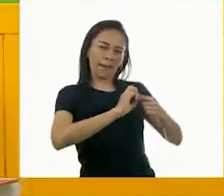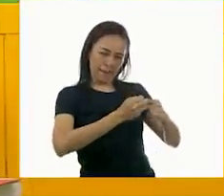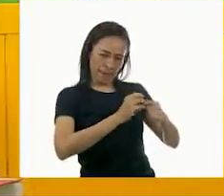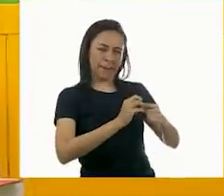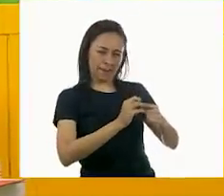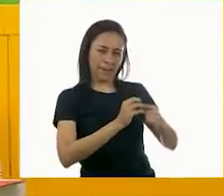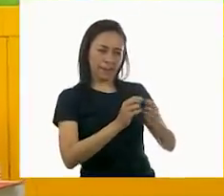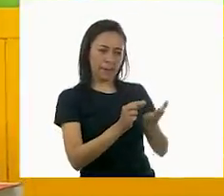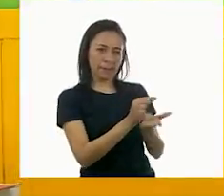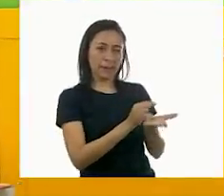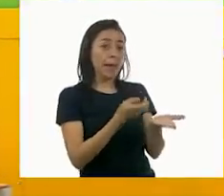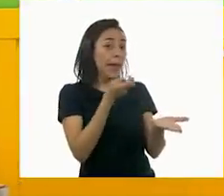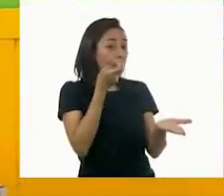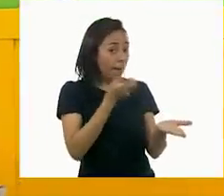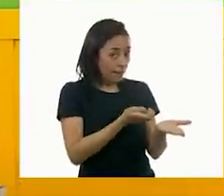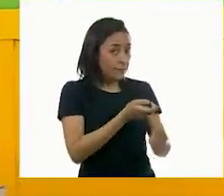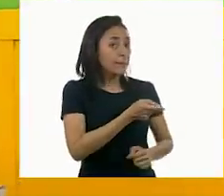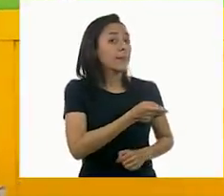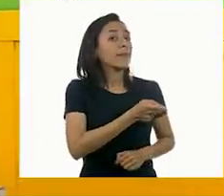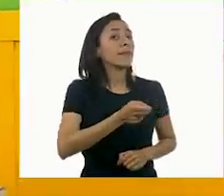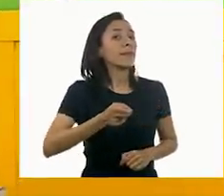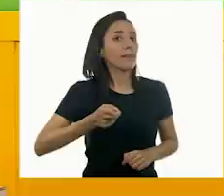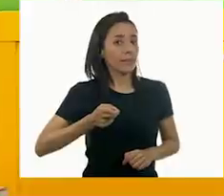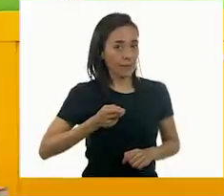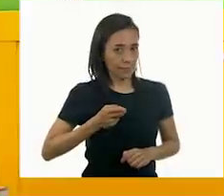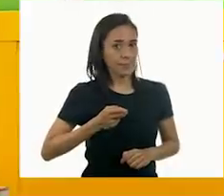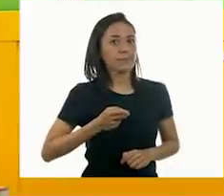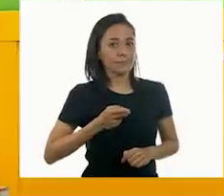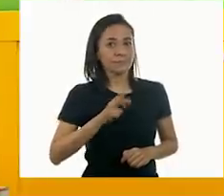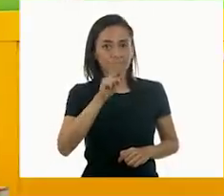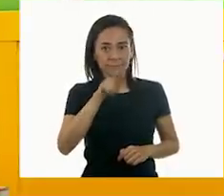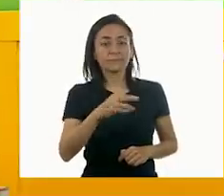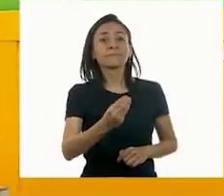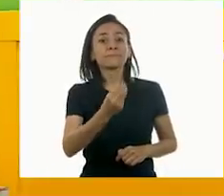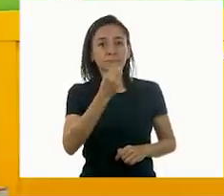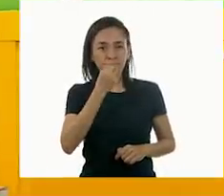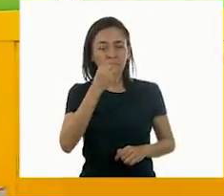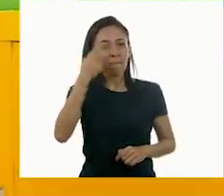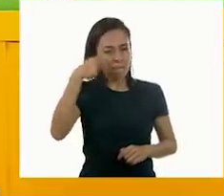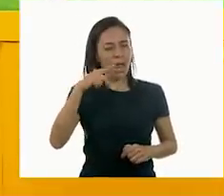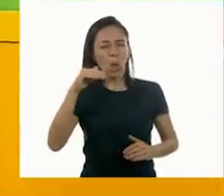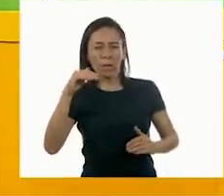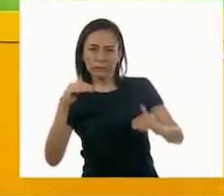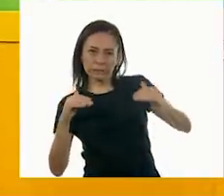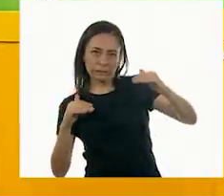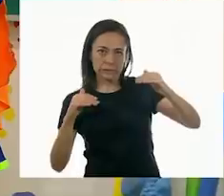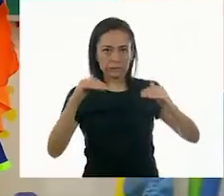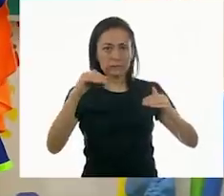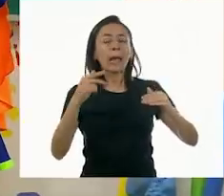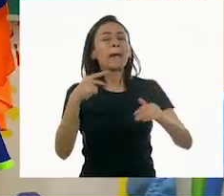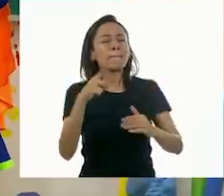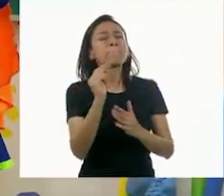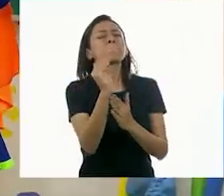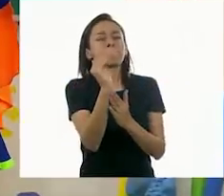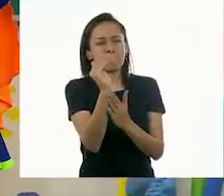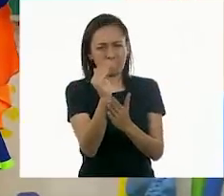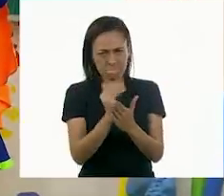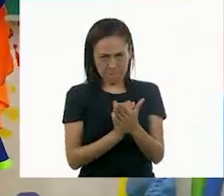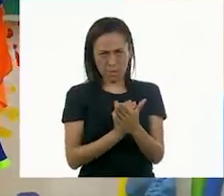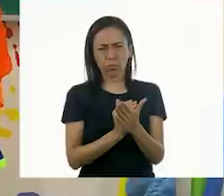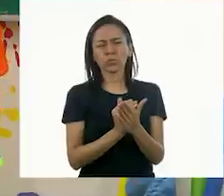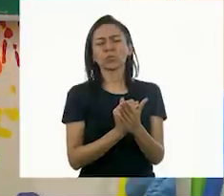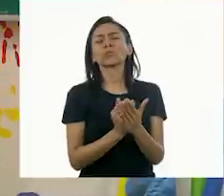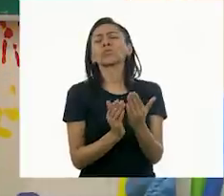Leguminosas debemos consumirlas en nuestro plato balanceado, pero en menor cantidad, ¿verdad? Entonces